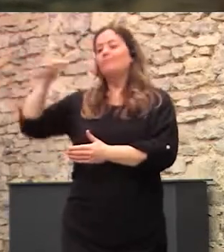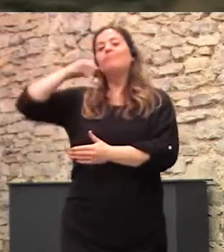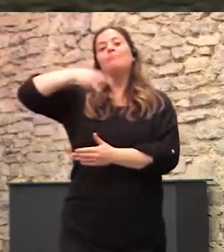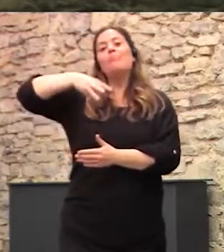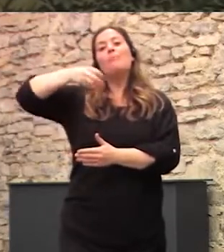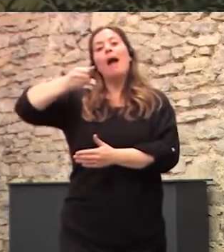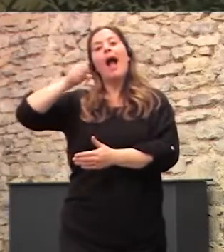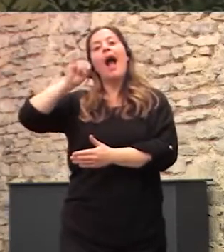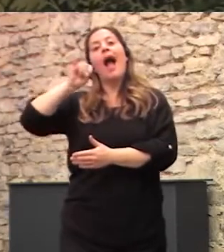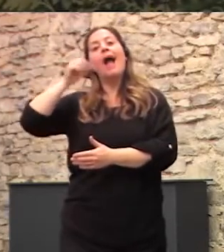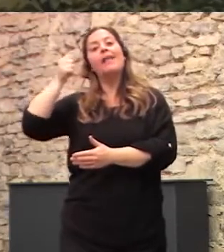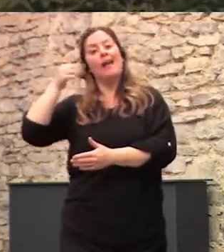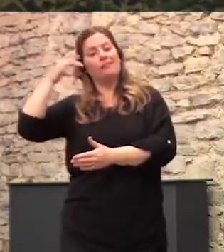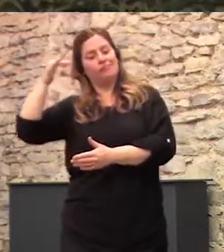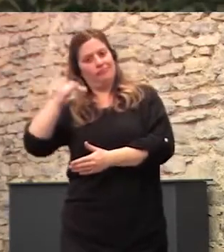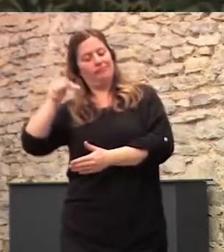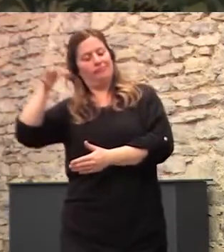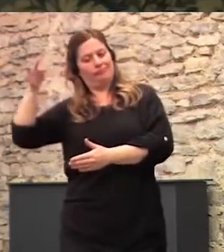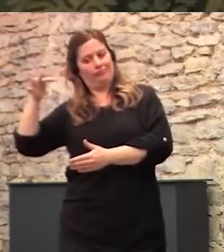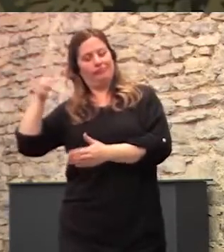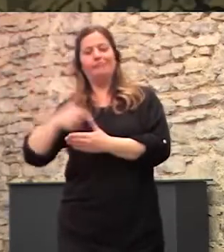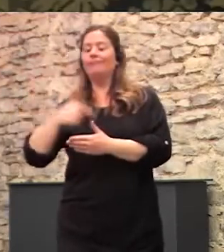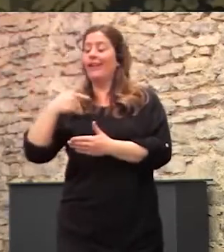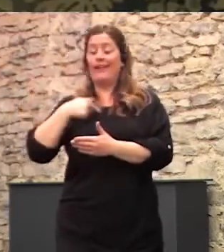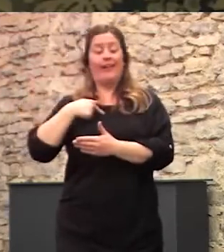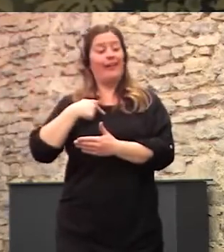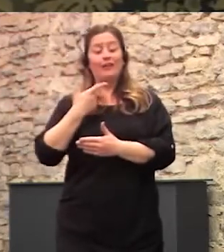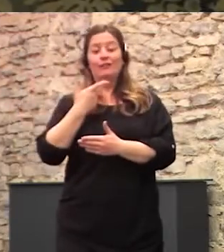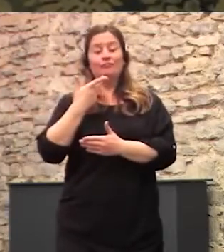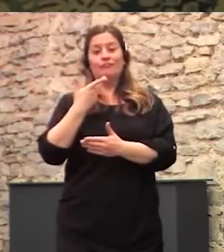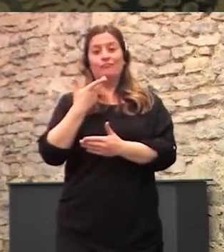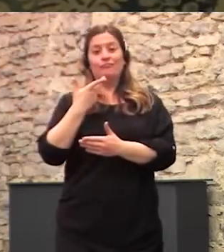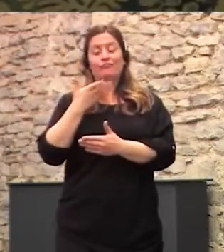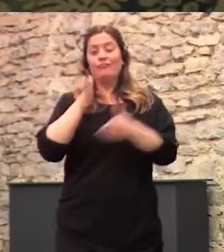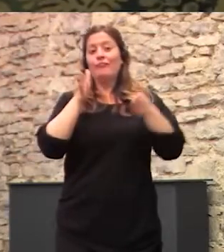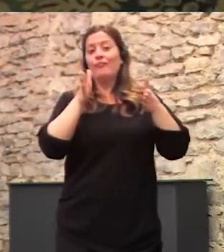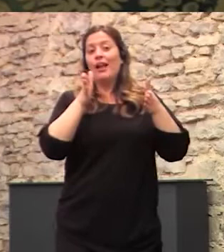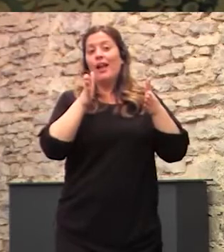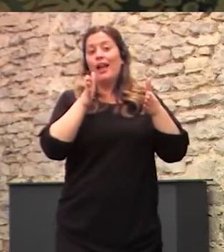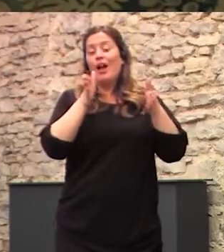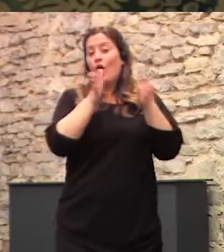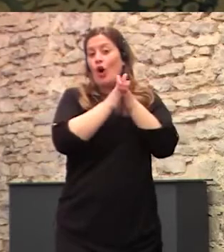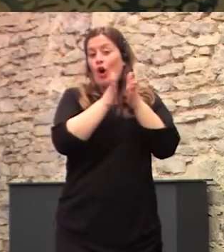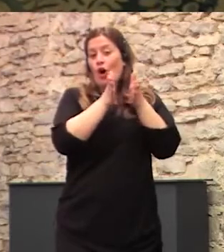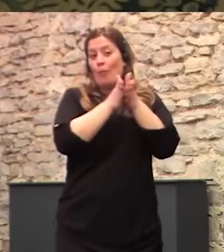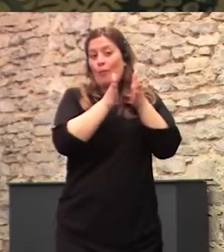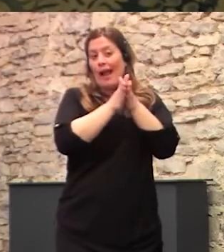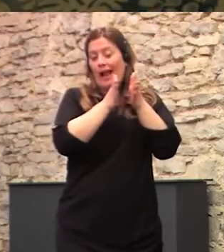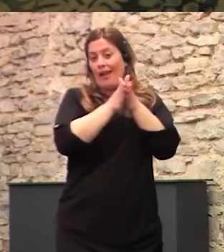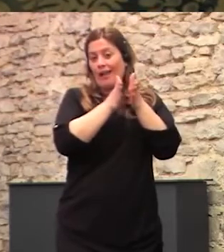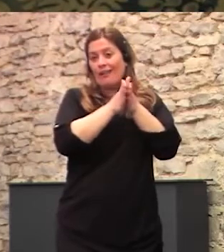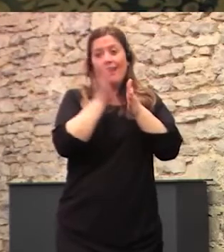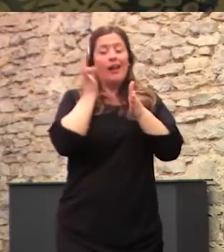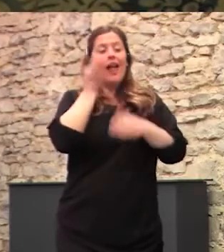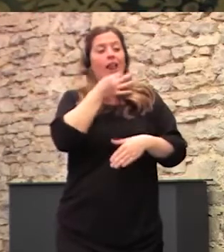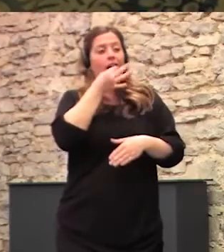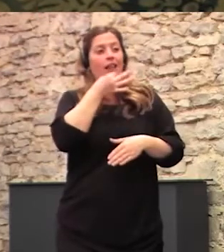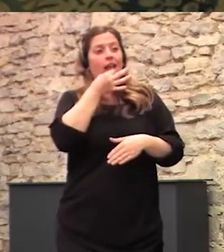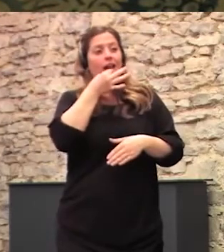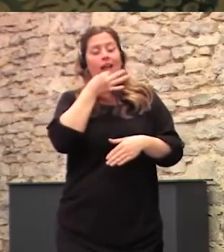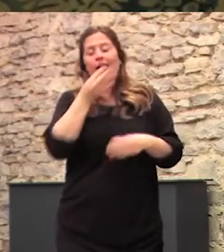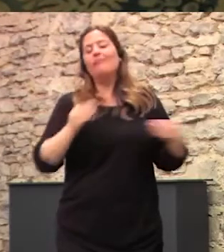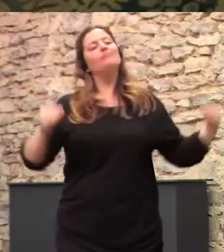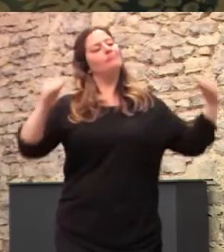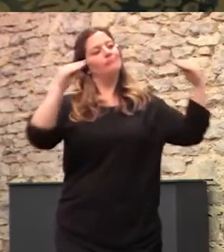Pues mira, que totalmente de acuerdo con lo que ha mencionado Jean, es decir, es